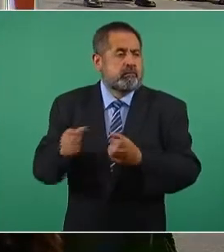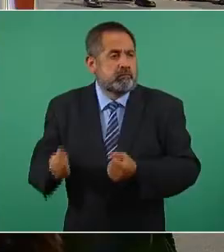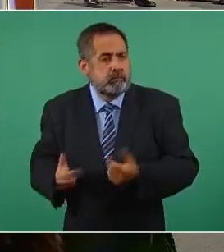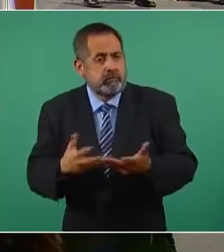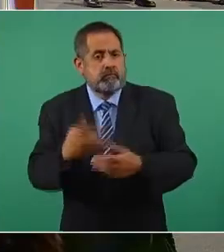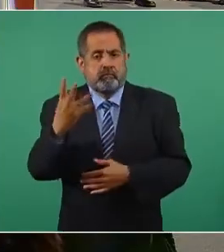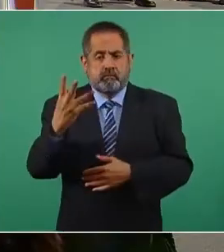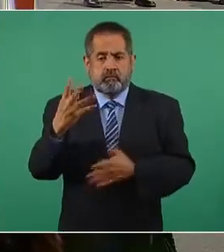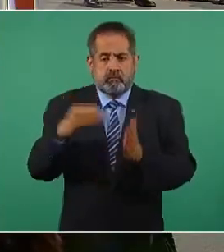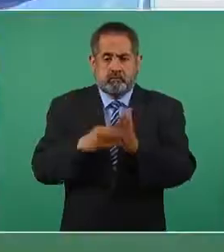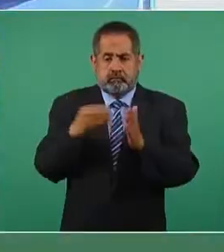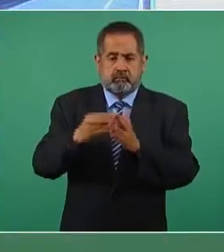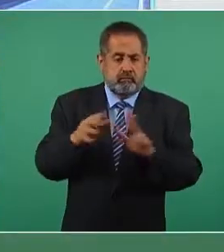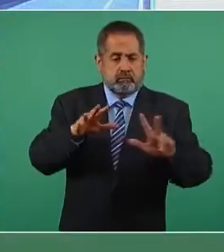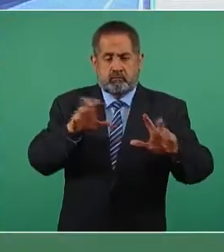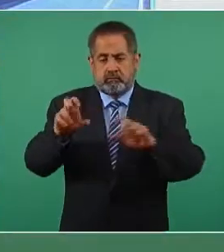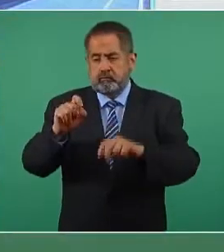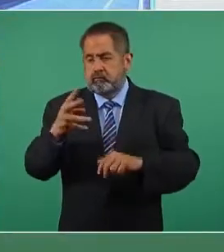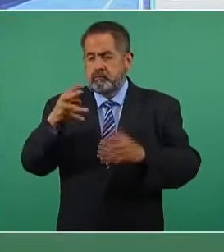de